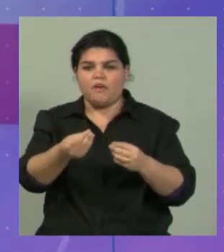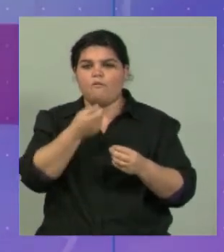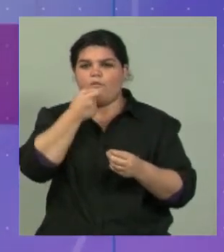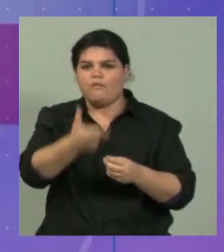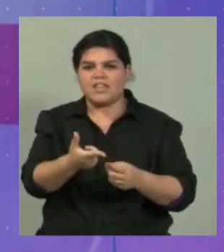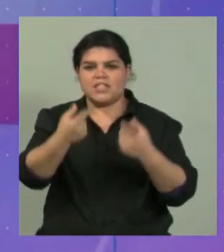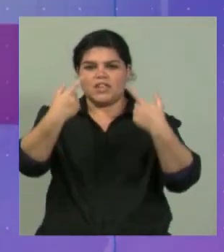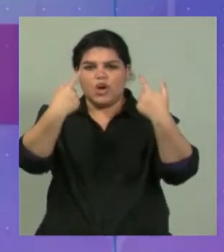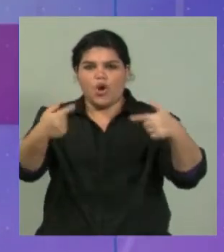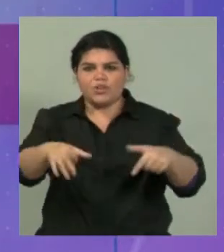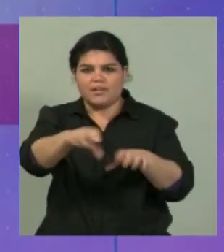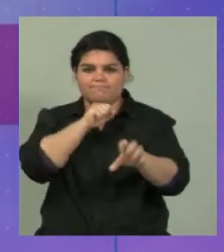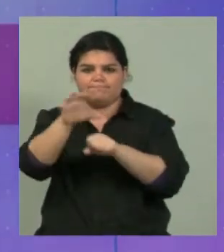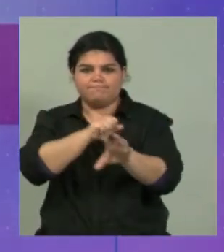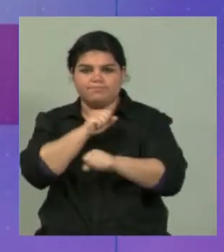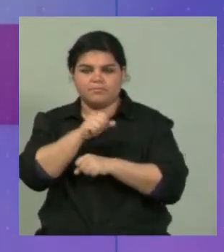otros minerales de la roca.